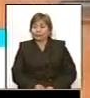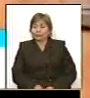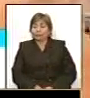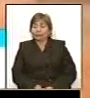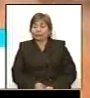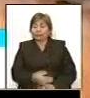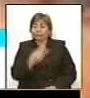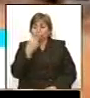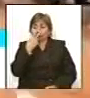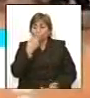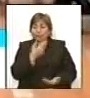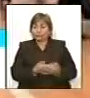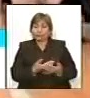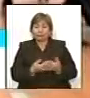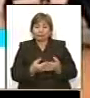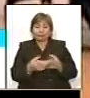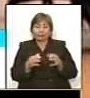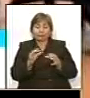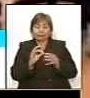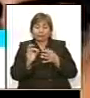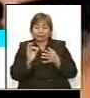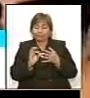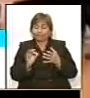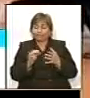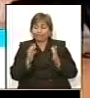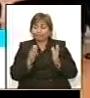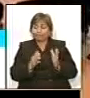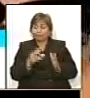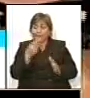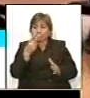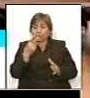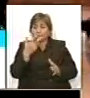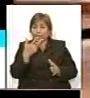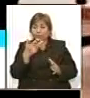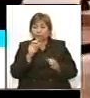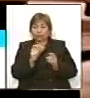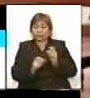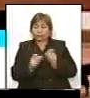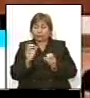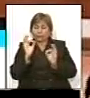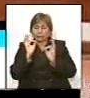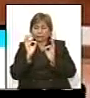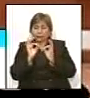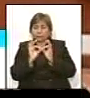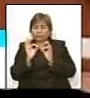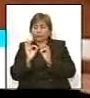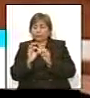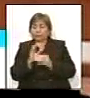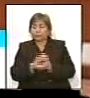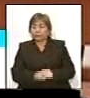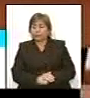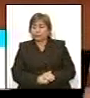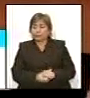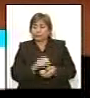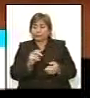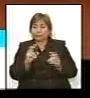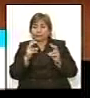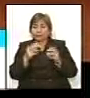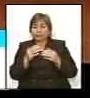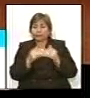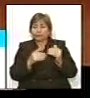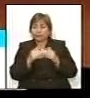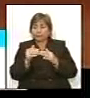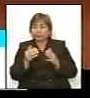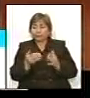ver de determinar dos o tres personas específicamente para ver este tema de la